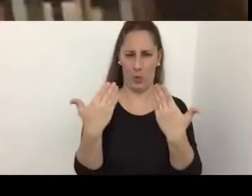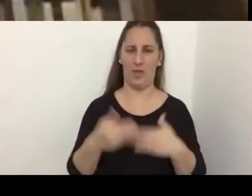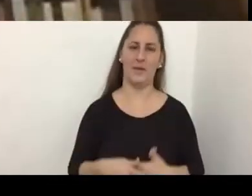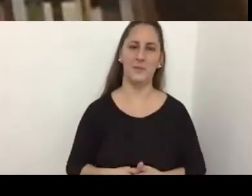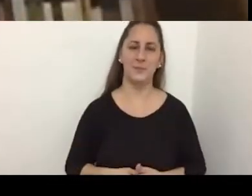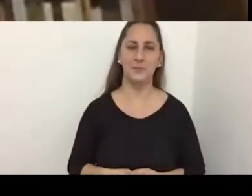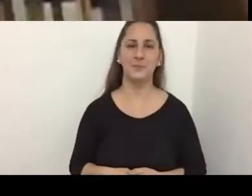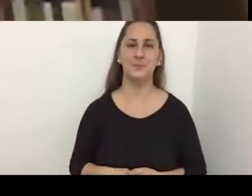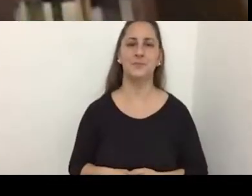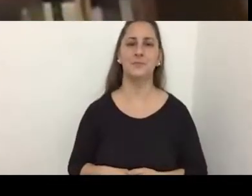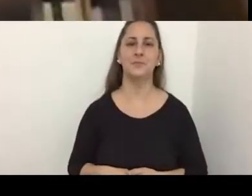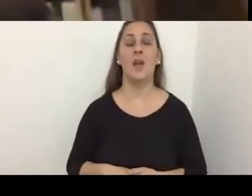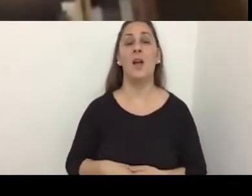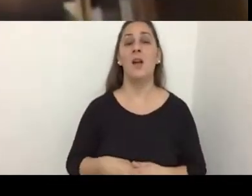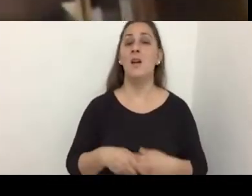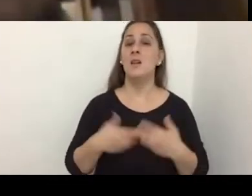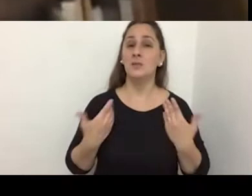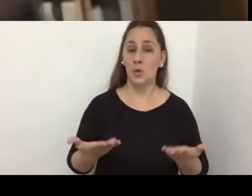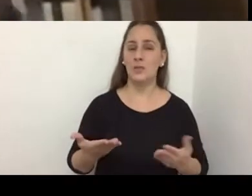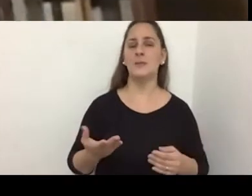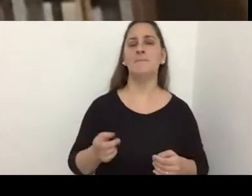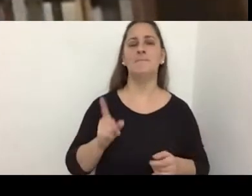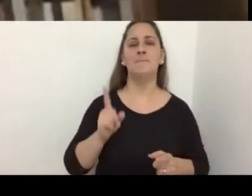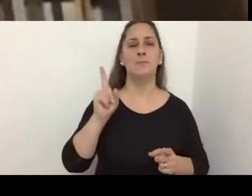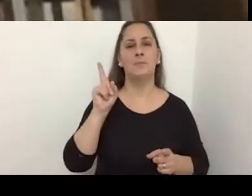Entonces, en determinado momento, o sea, lo que yo les